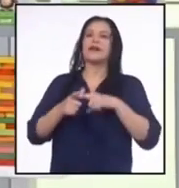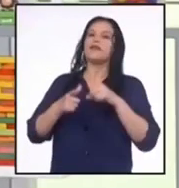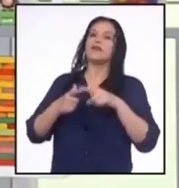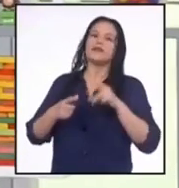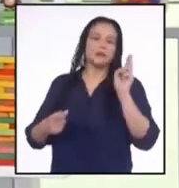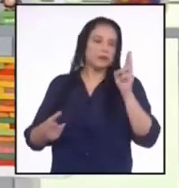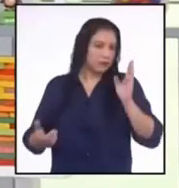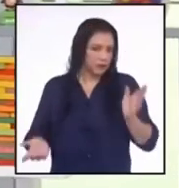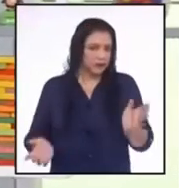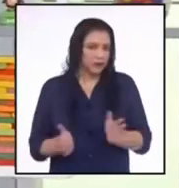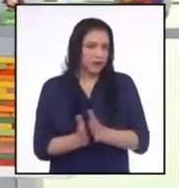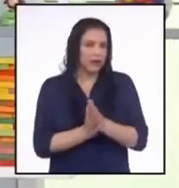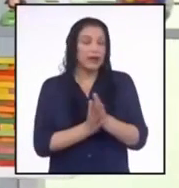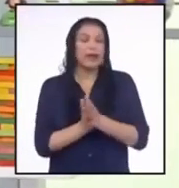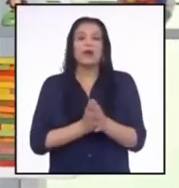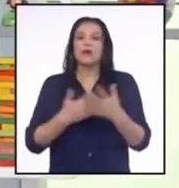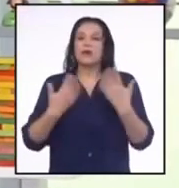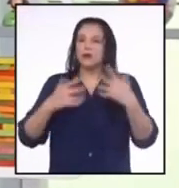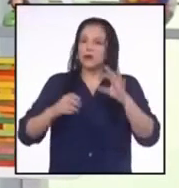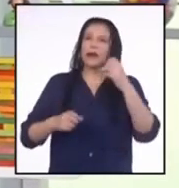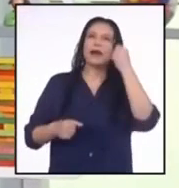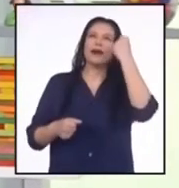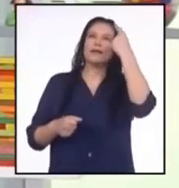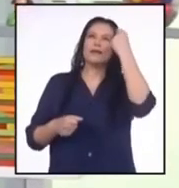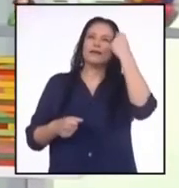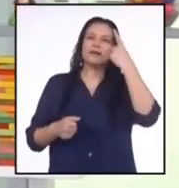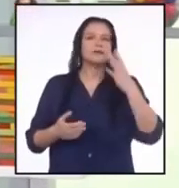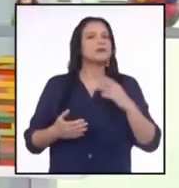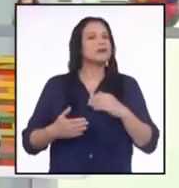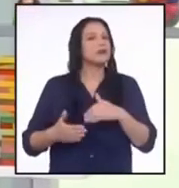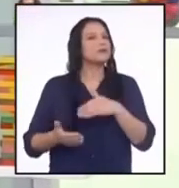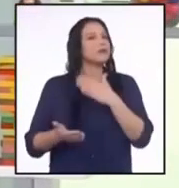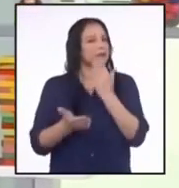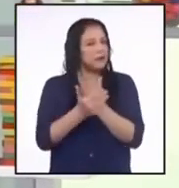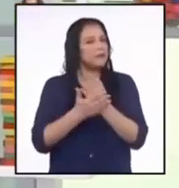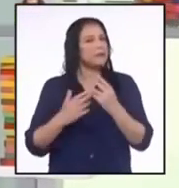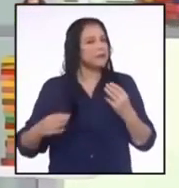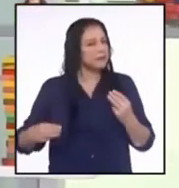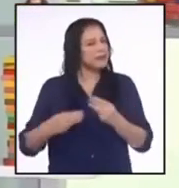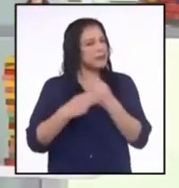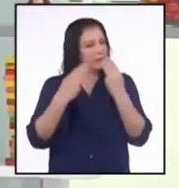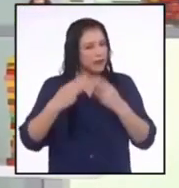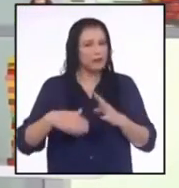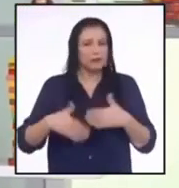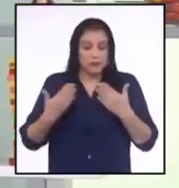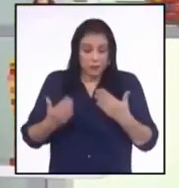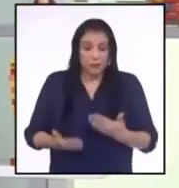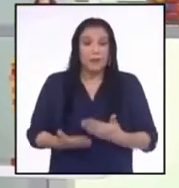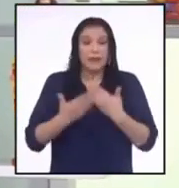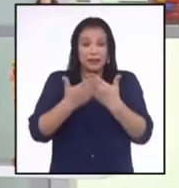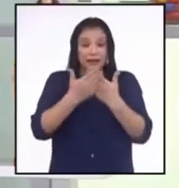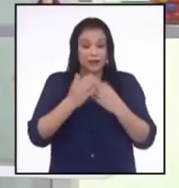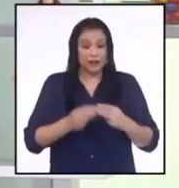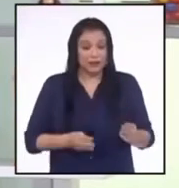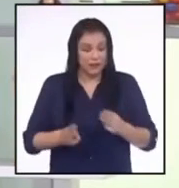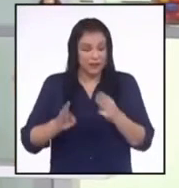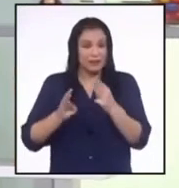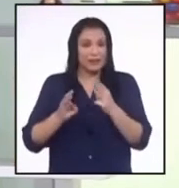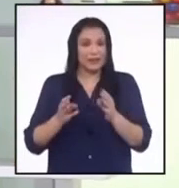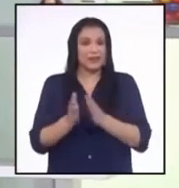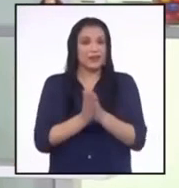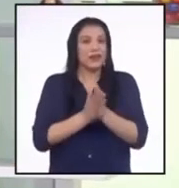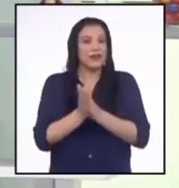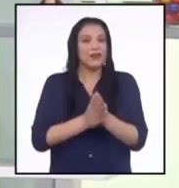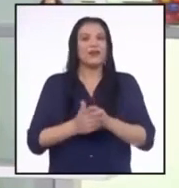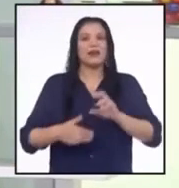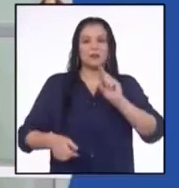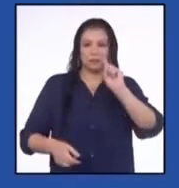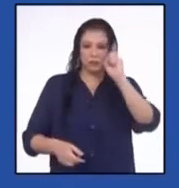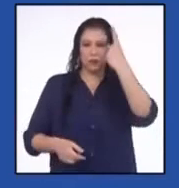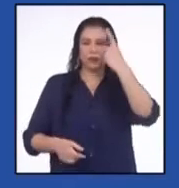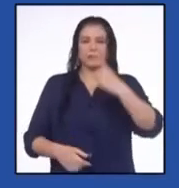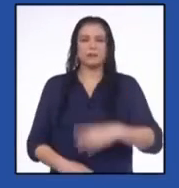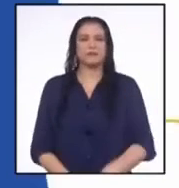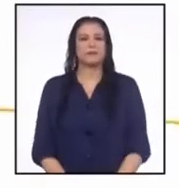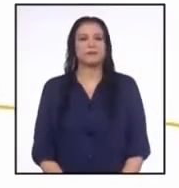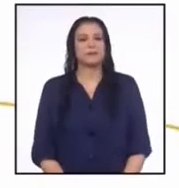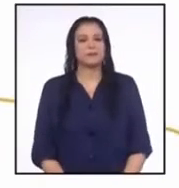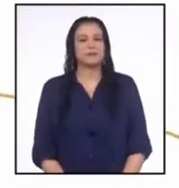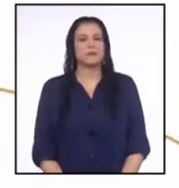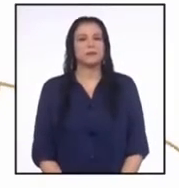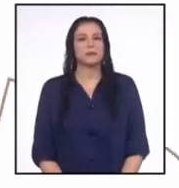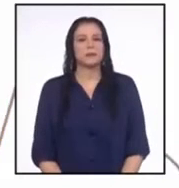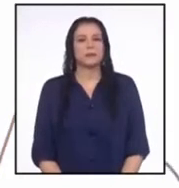Entonces, profesora, una vez comprendido el problema y habiendo planteado la estrategia, vamos al paso 1.